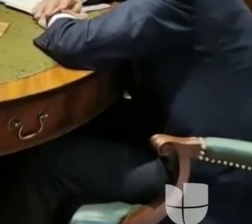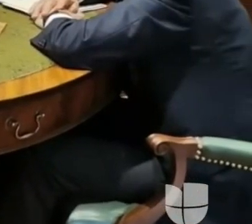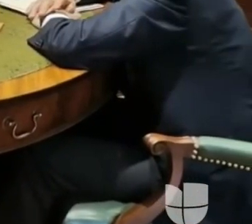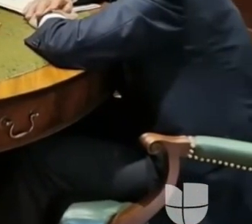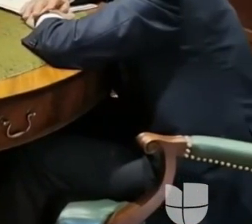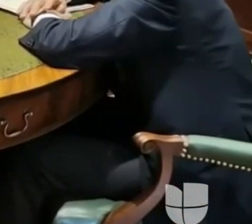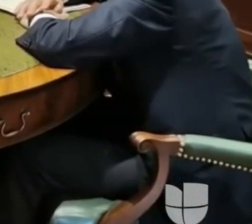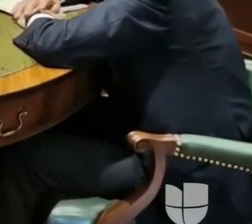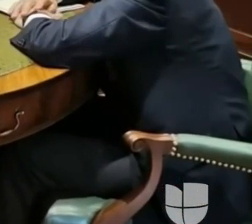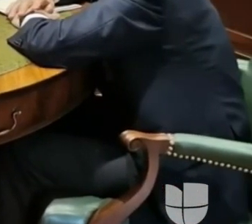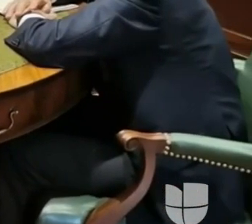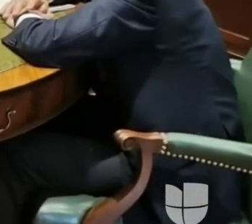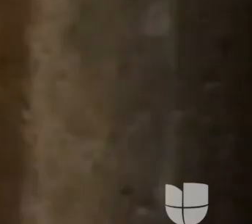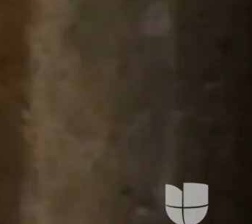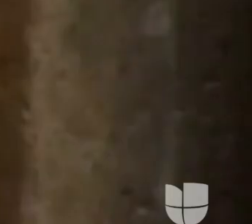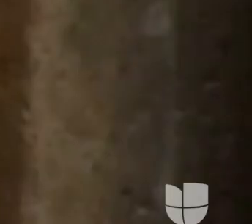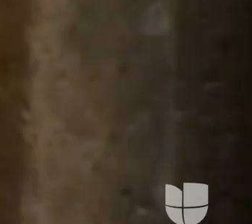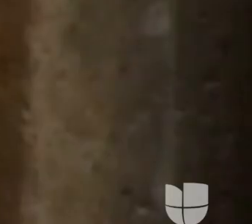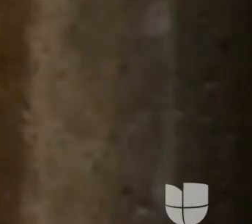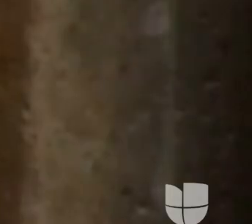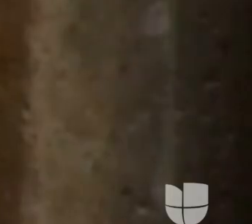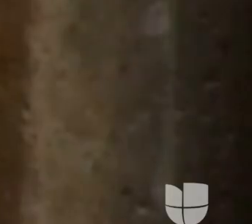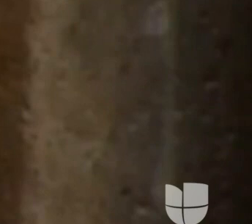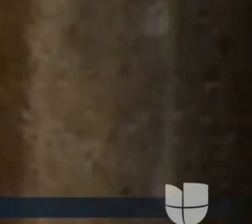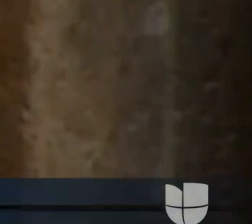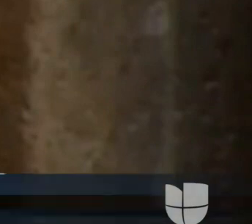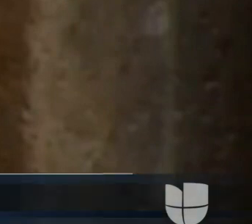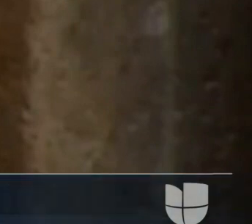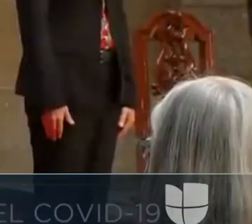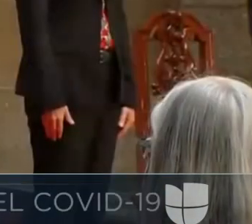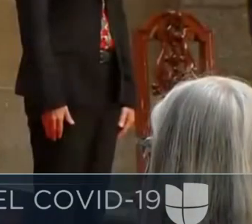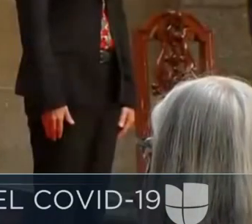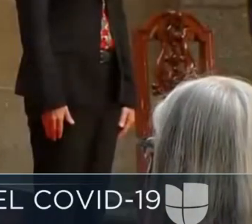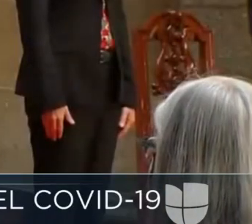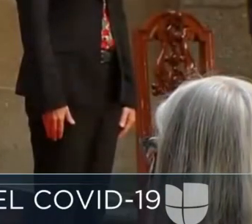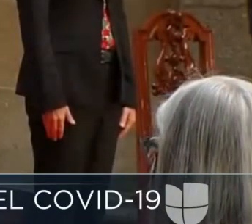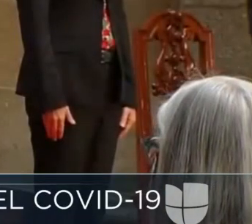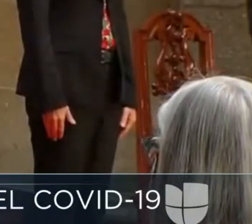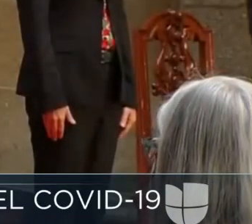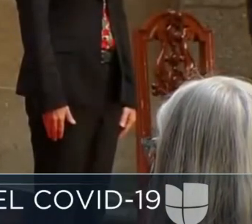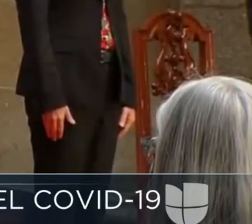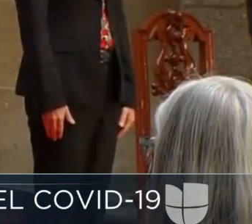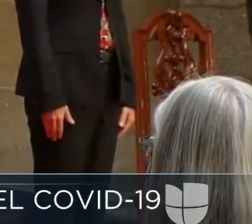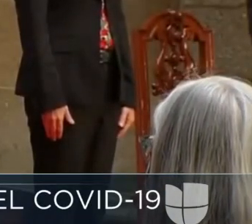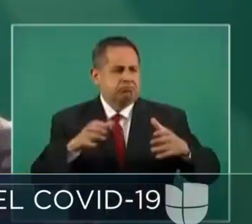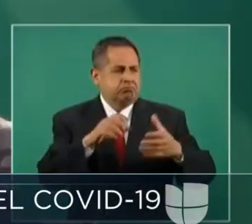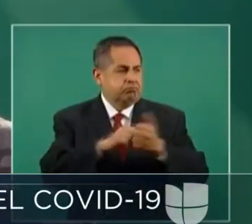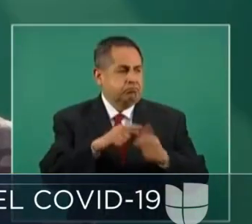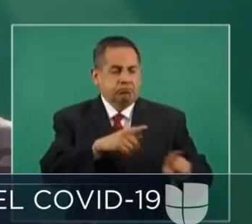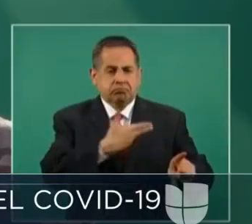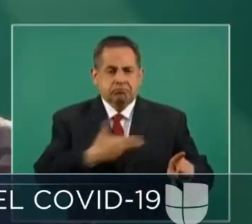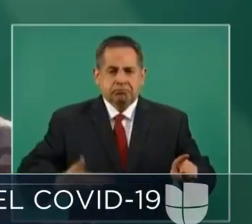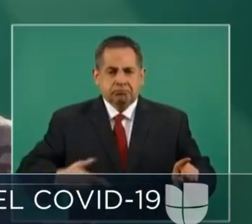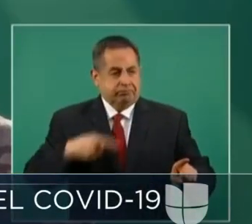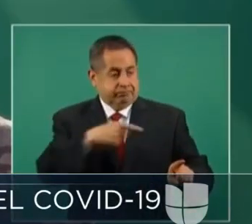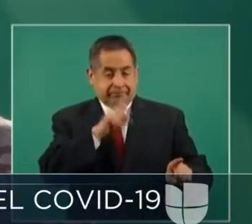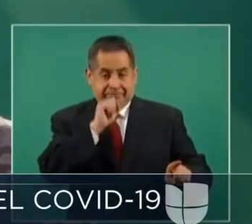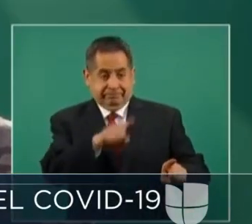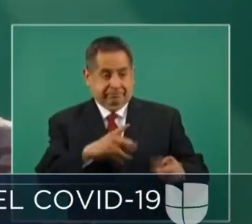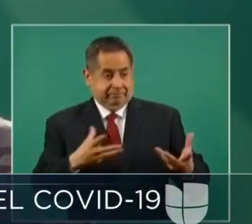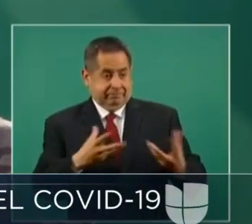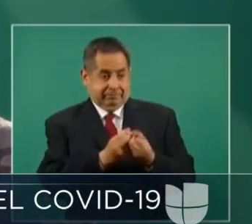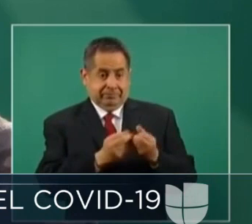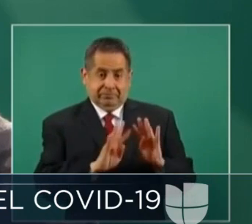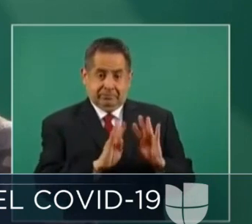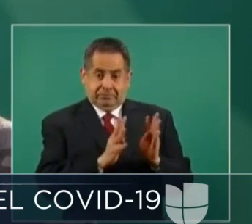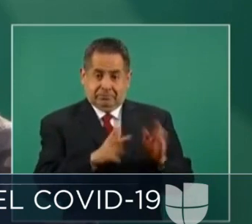los resultados de las pruebas PCR. Ya la de Beatriz Gutiérrez Müller, su esposa, resultó negativa. De todos los que estaban en